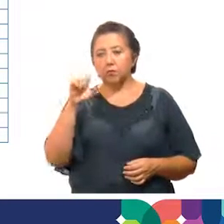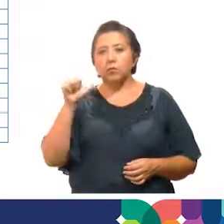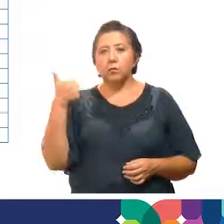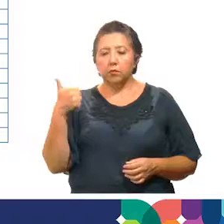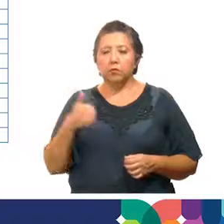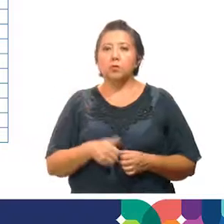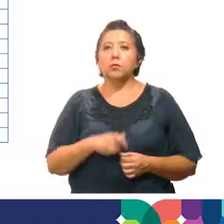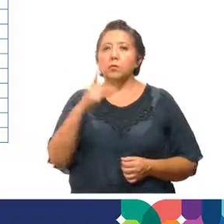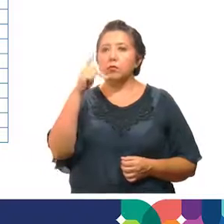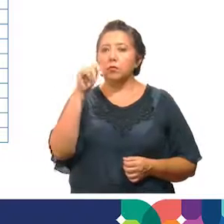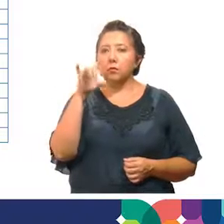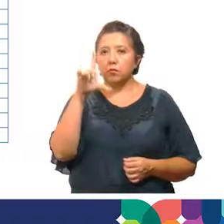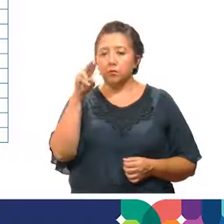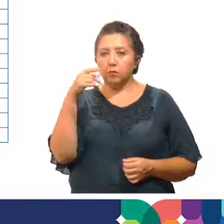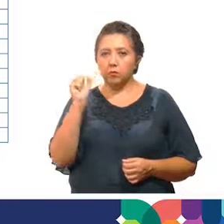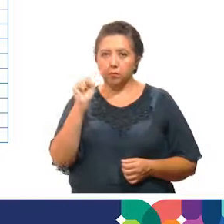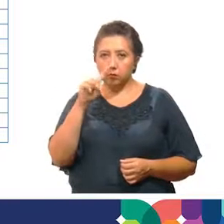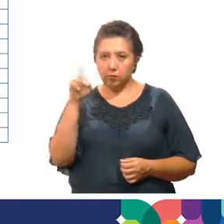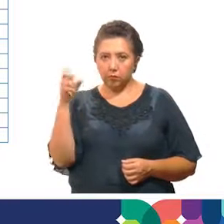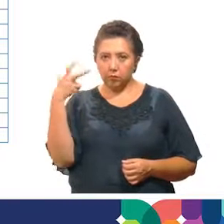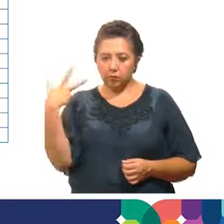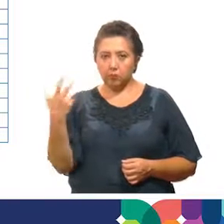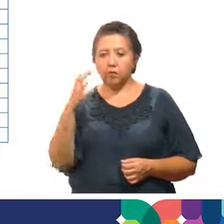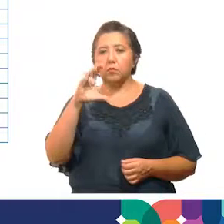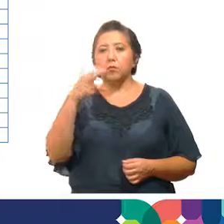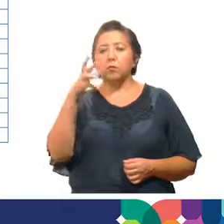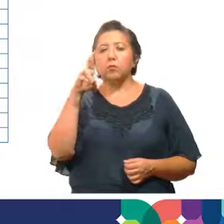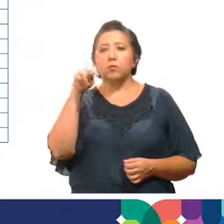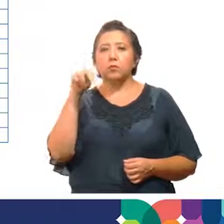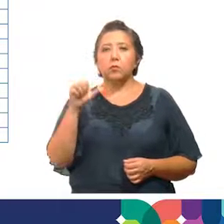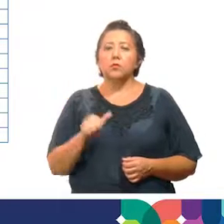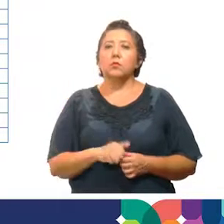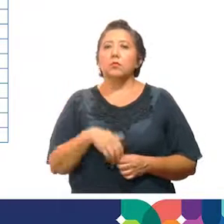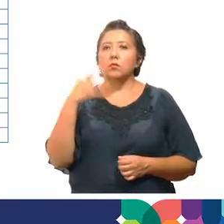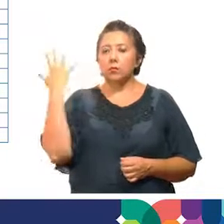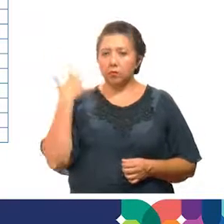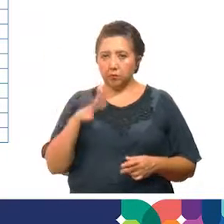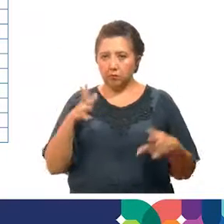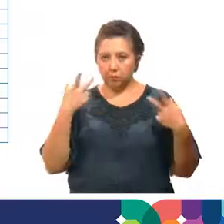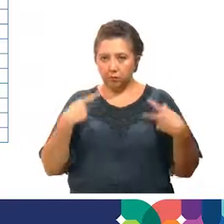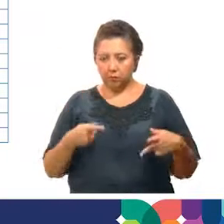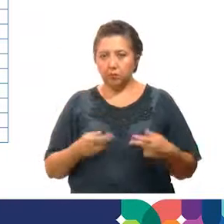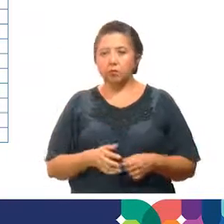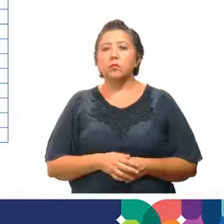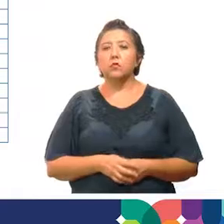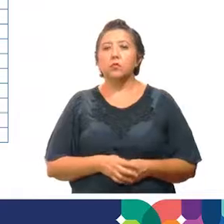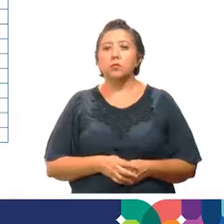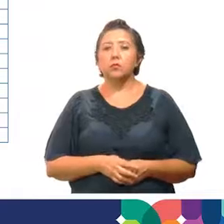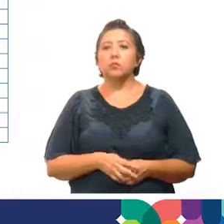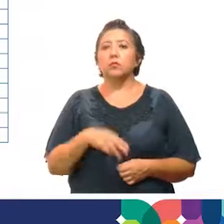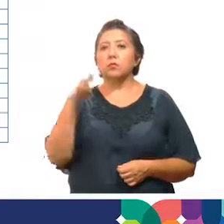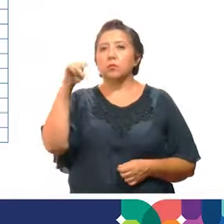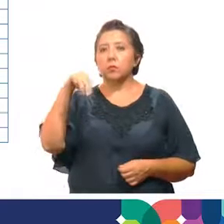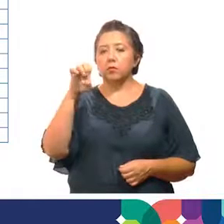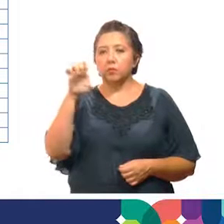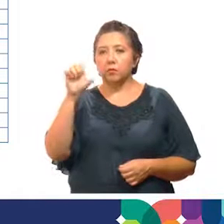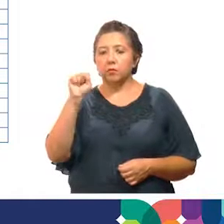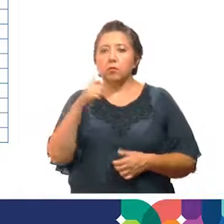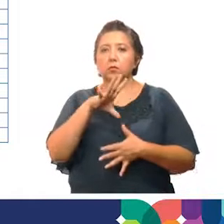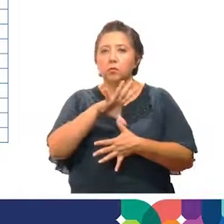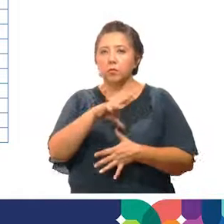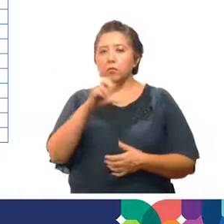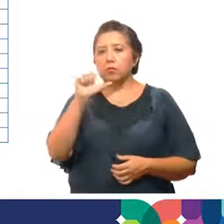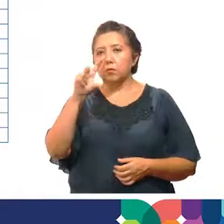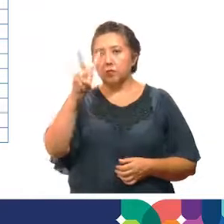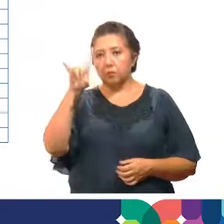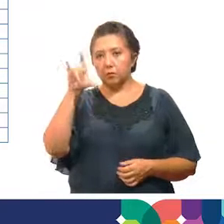11, Polígono 108 y Chuburná de Hidalgo con 10 personas contagiadas. Mulsay, Las Américas,